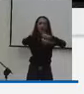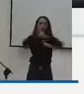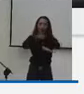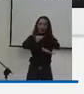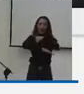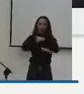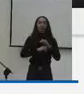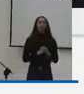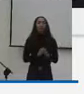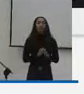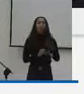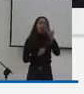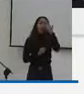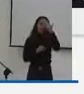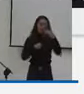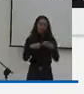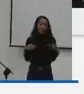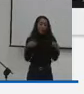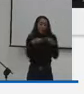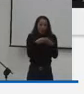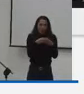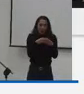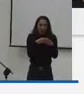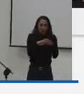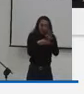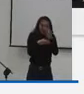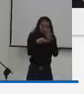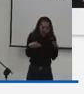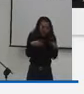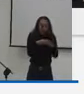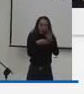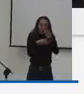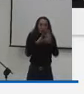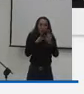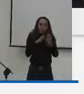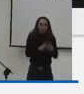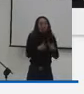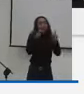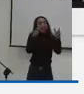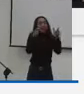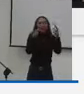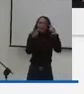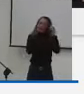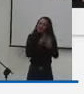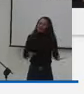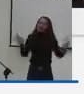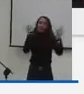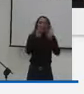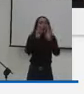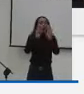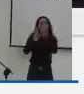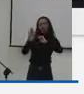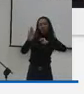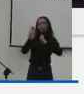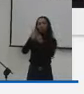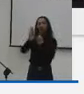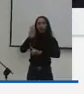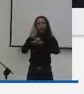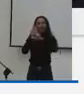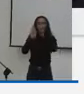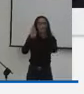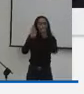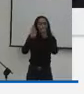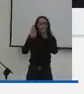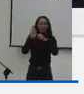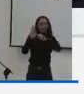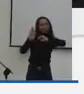integrantes de la Comisión Séptima, es muy importante la reforma a la ley 181, toda vez que es una